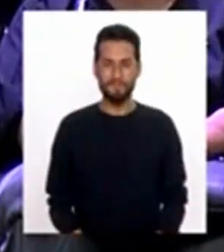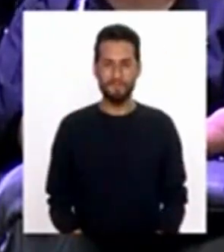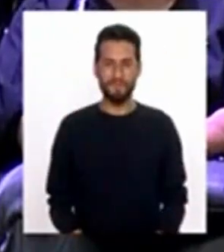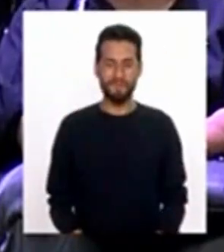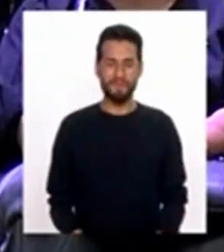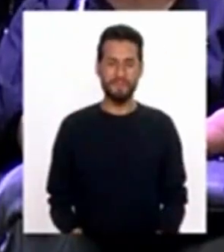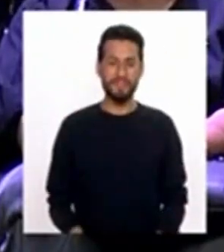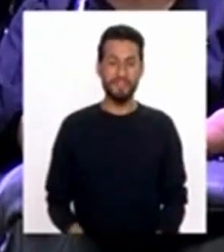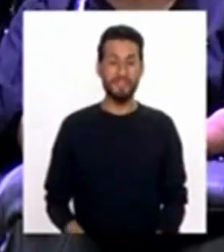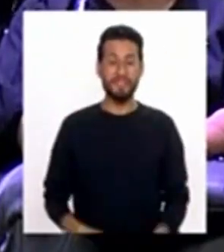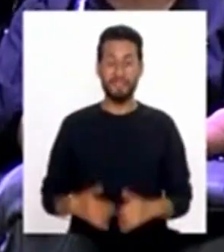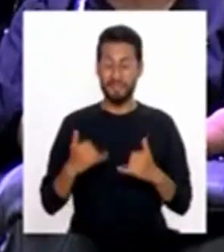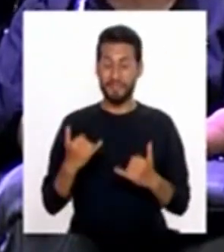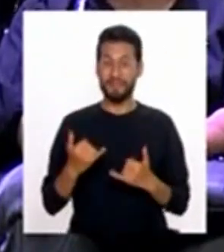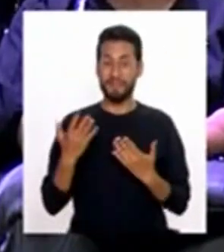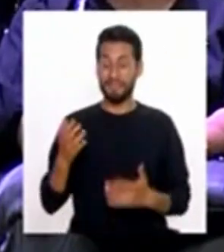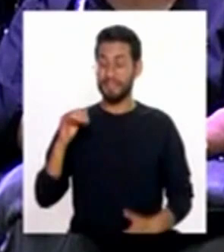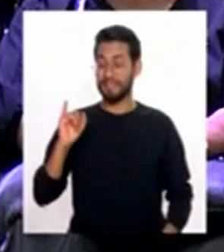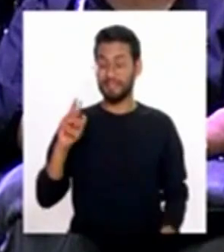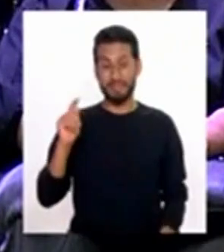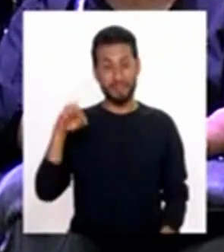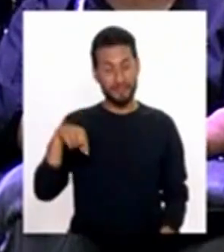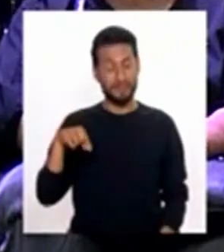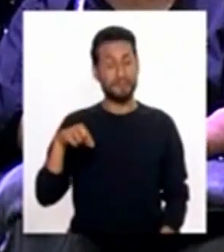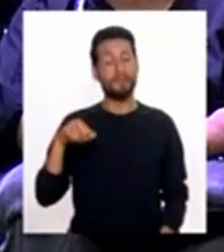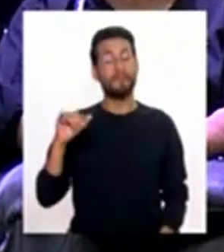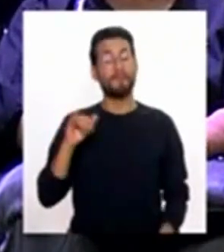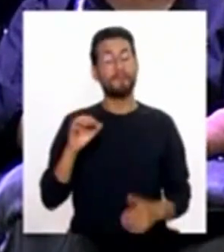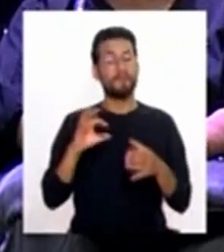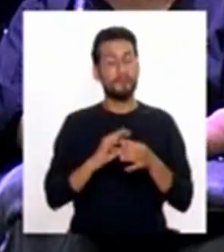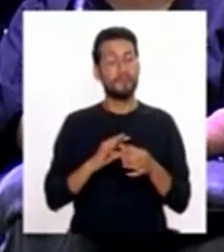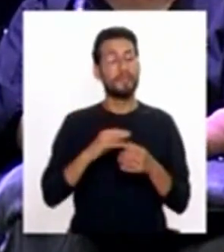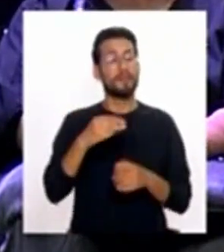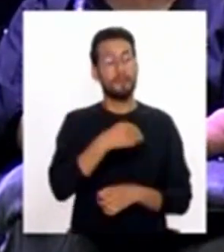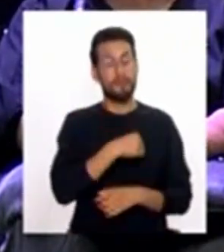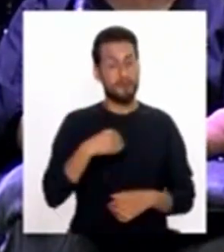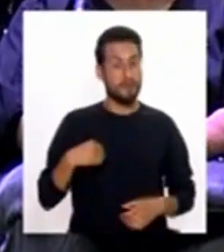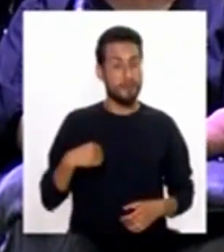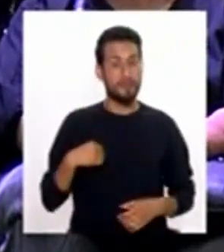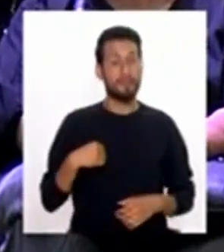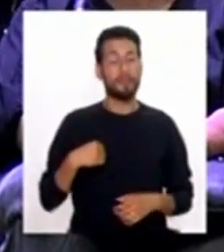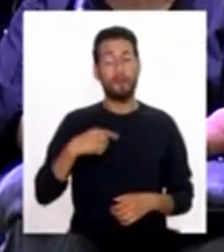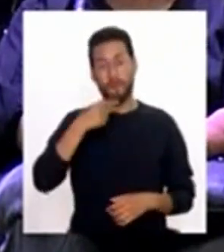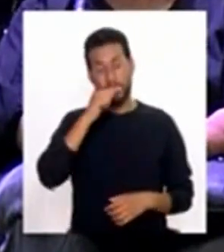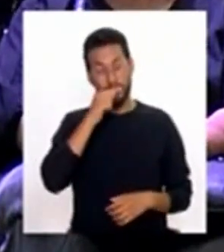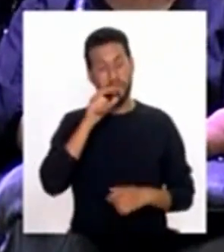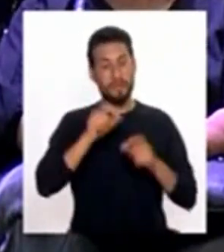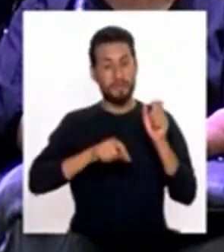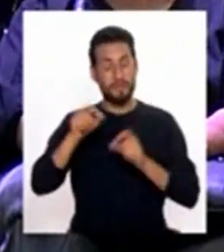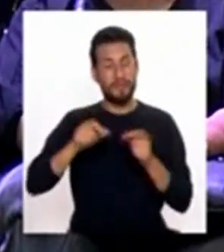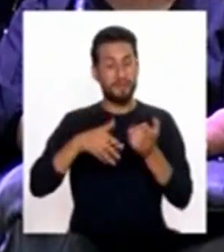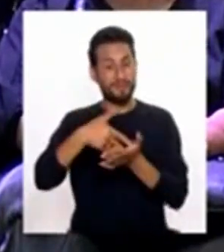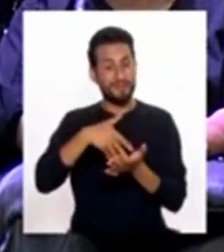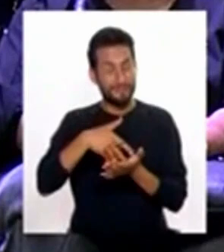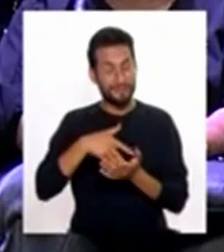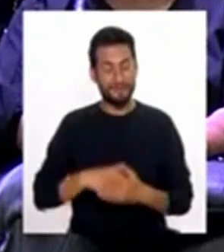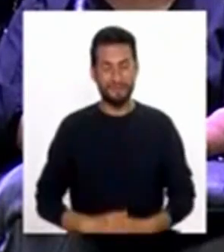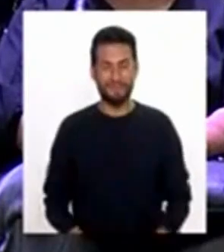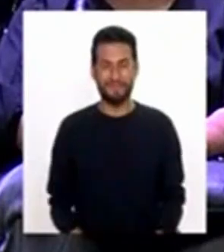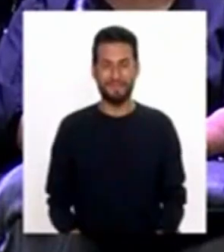Esta iniciativa que ha tenido RTP con nuestro Ministerio de la Mujer y Población